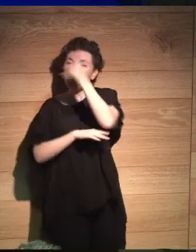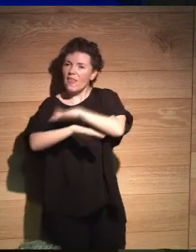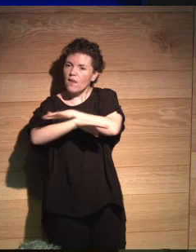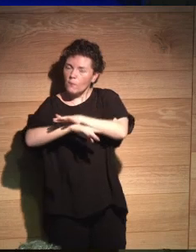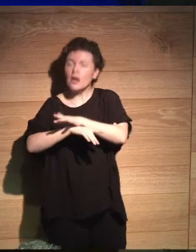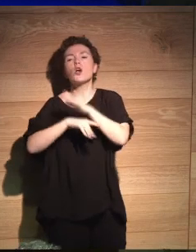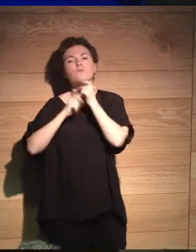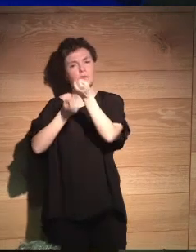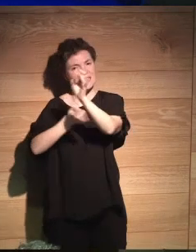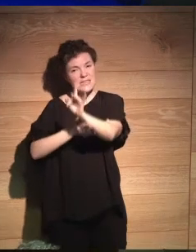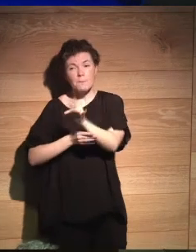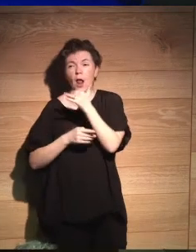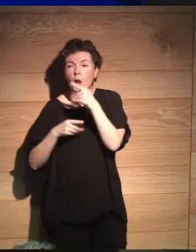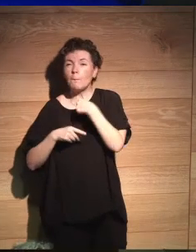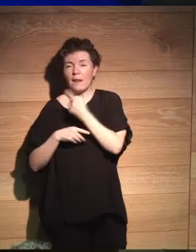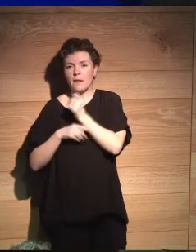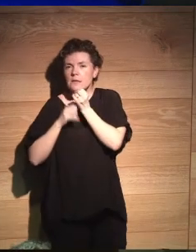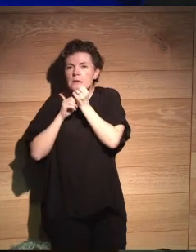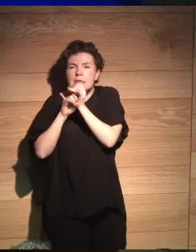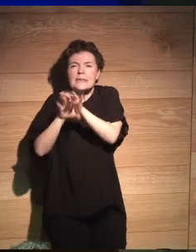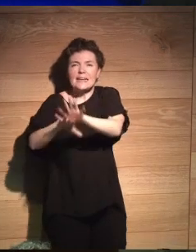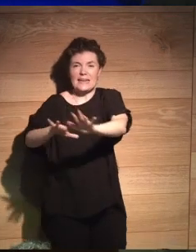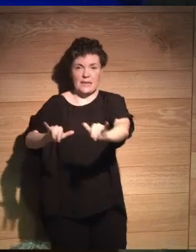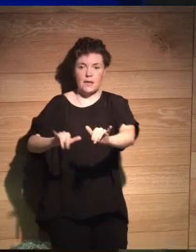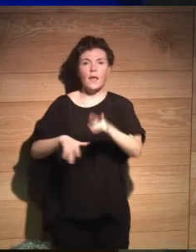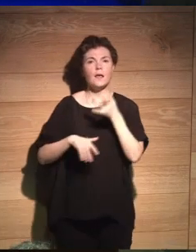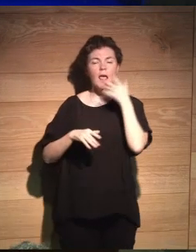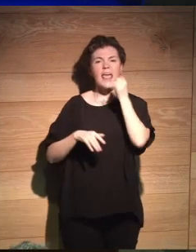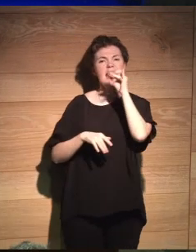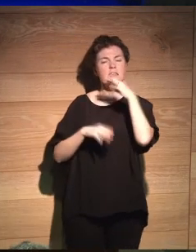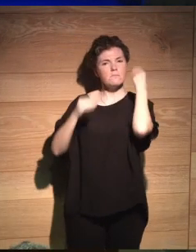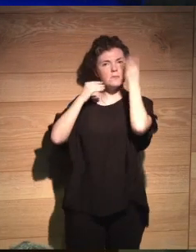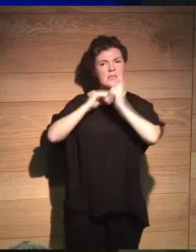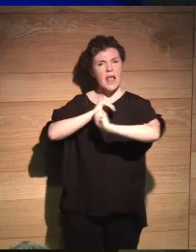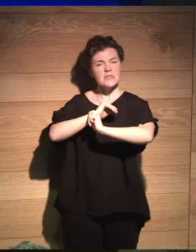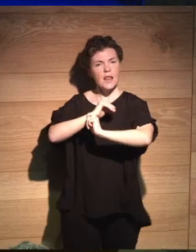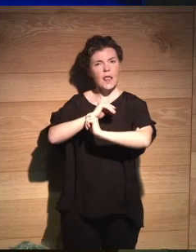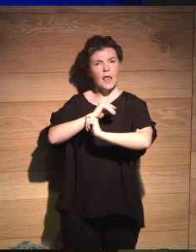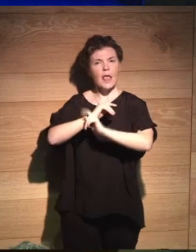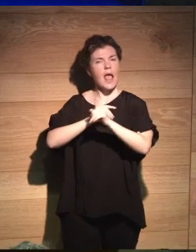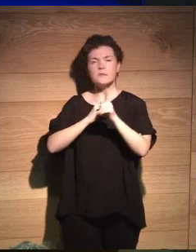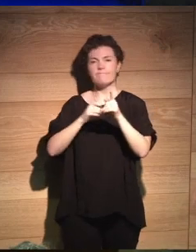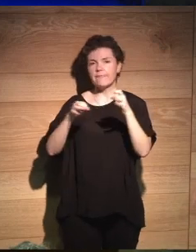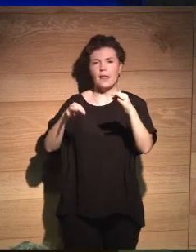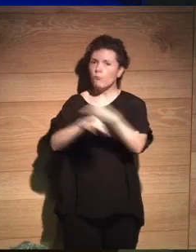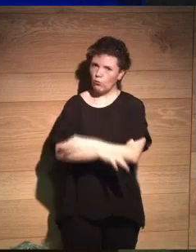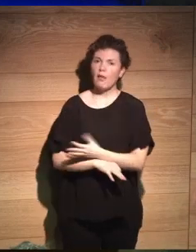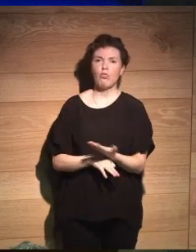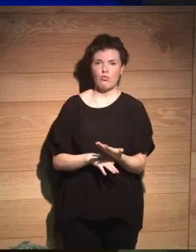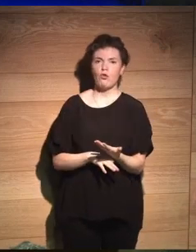gobierno. Ilse creía que esta estrategia era, en sus palabras, una